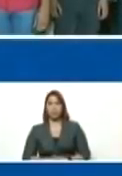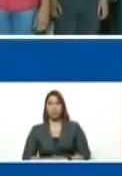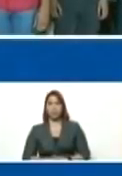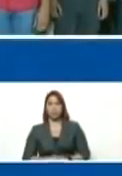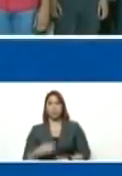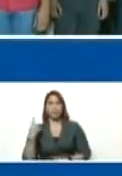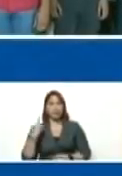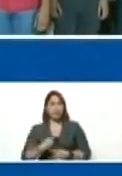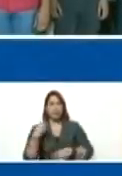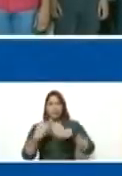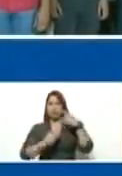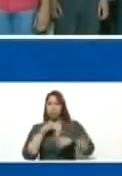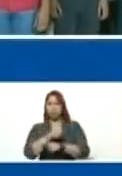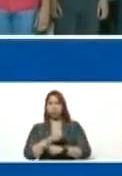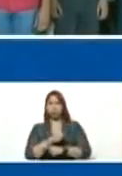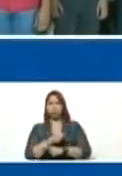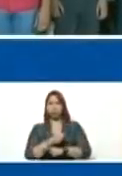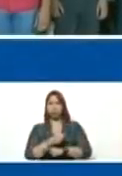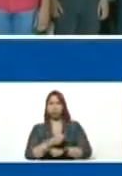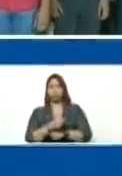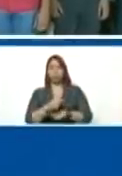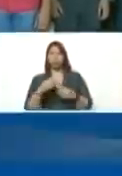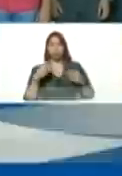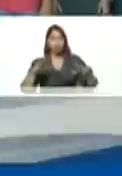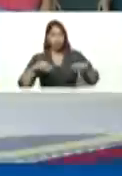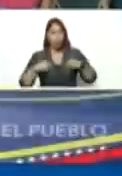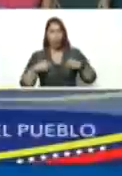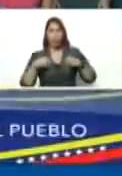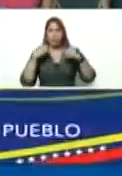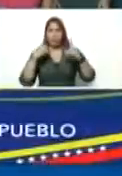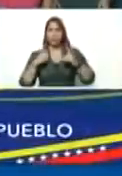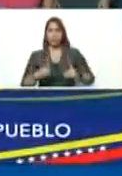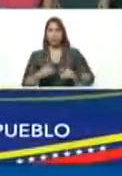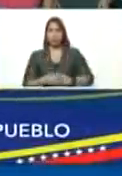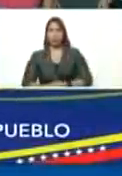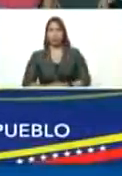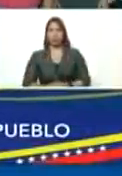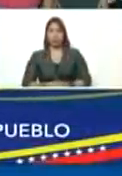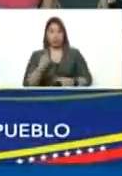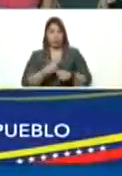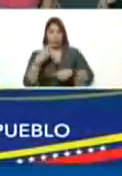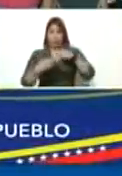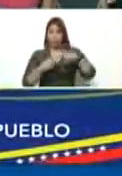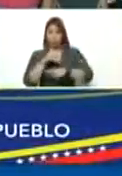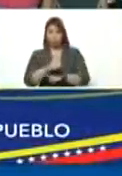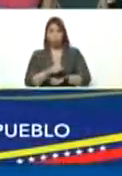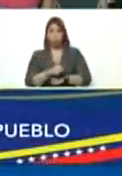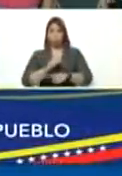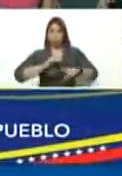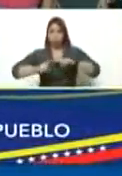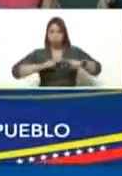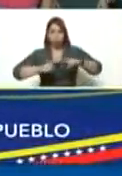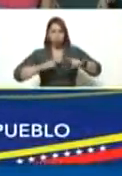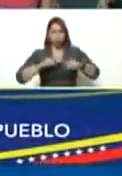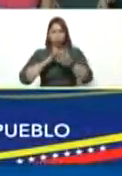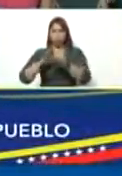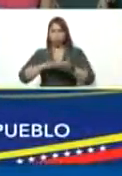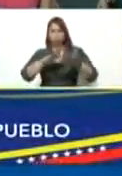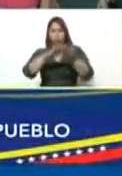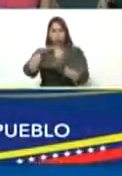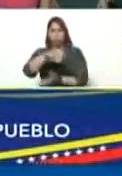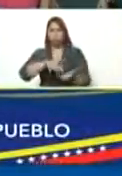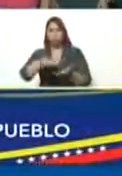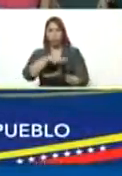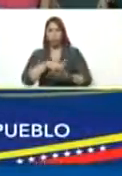Tenemos que revolucionar el ritmo de toma de decisiones. Tenemos que revolucionar el ritmo de soluciones a los